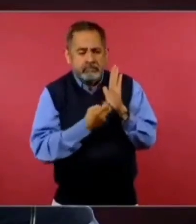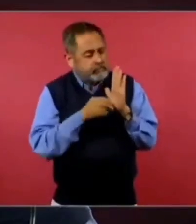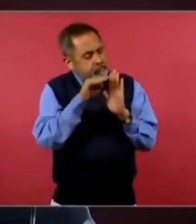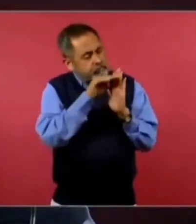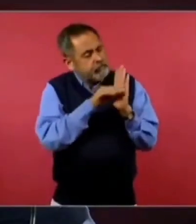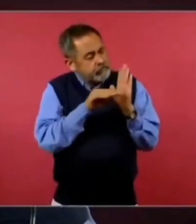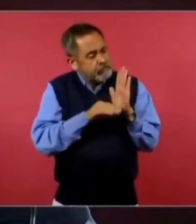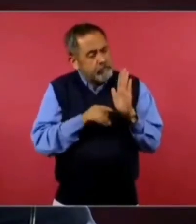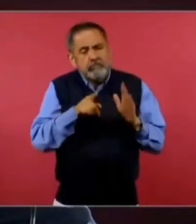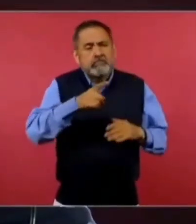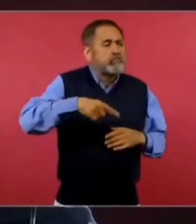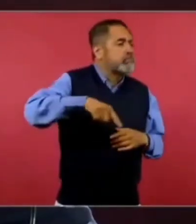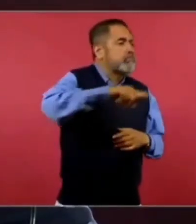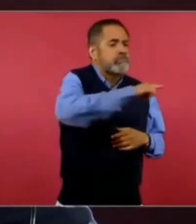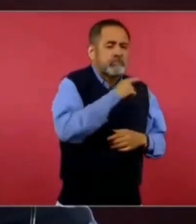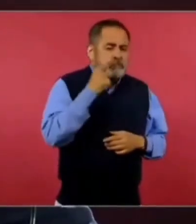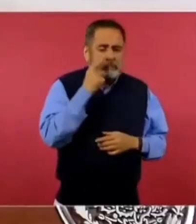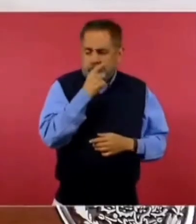los procedimientos.